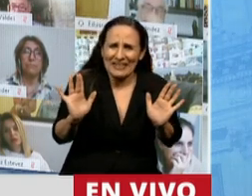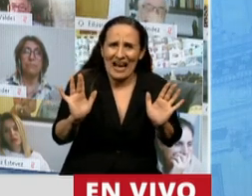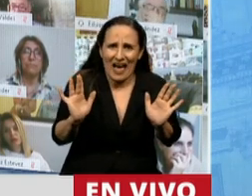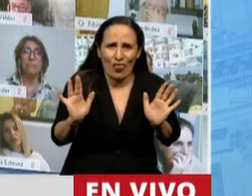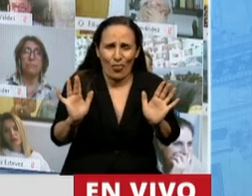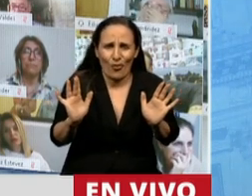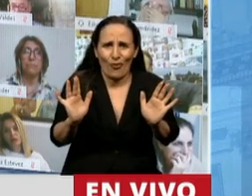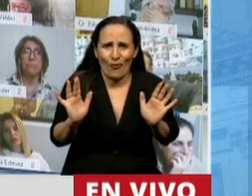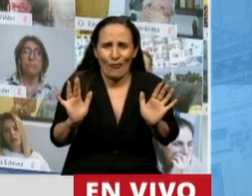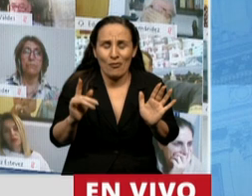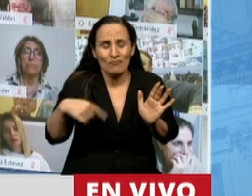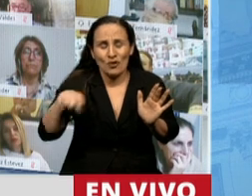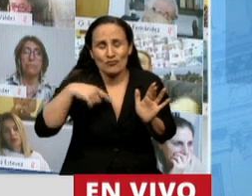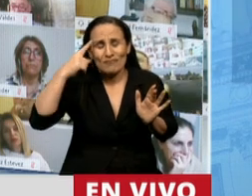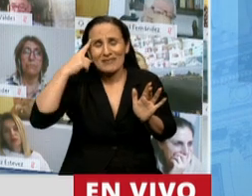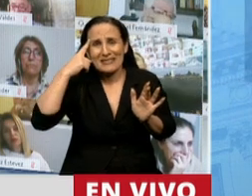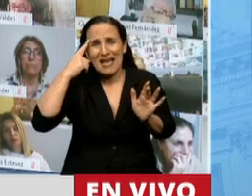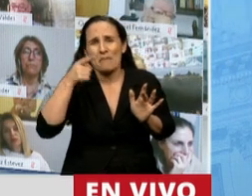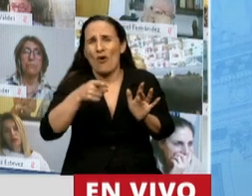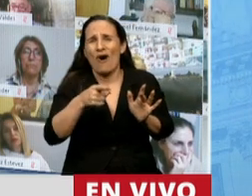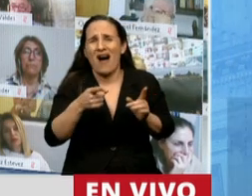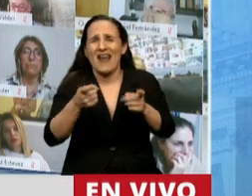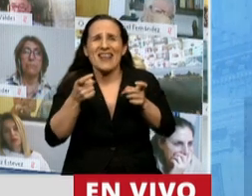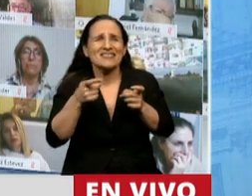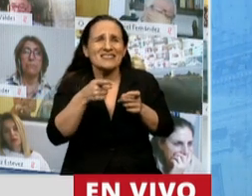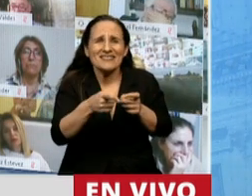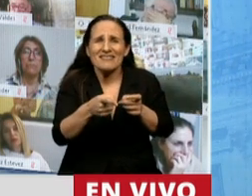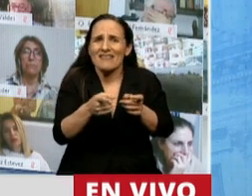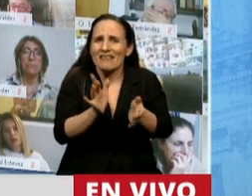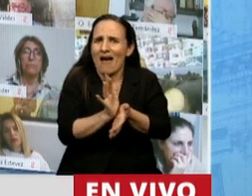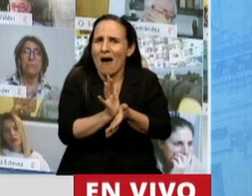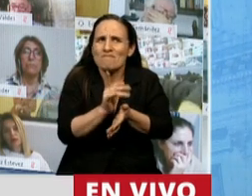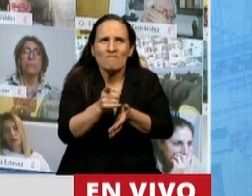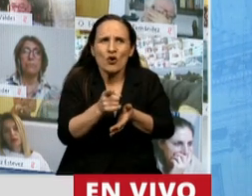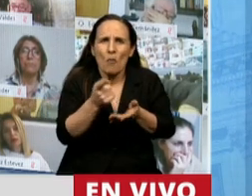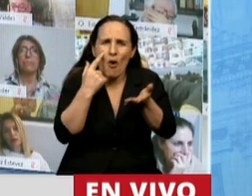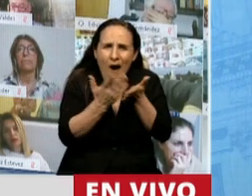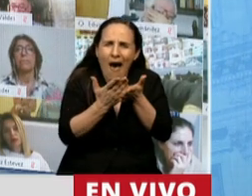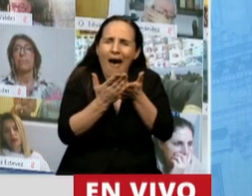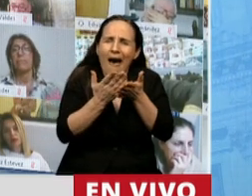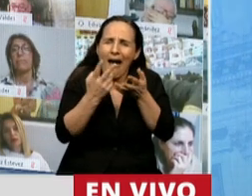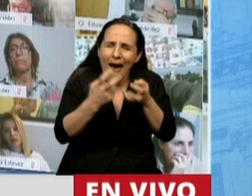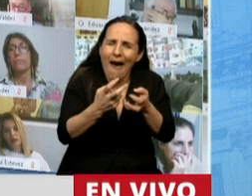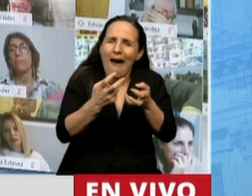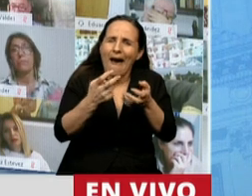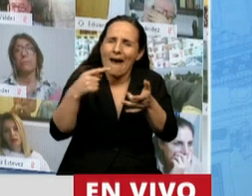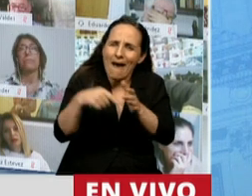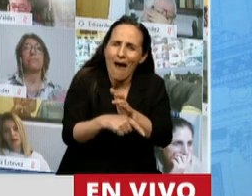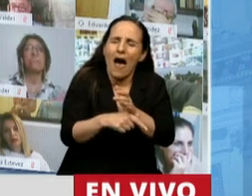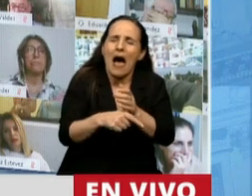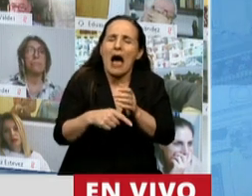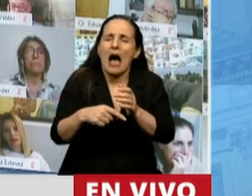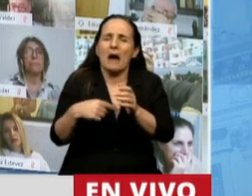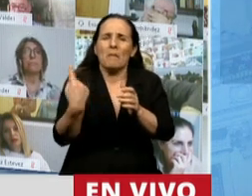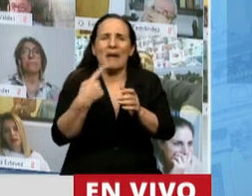requeriría desde nuestro punto de vista una Mucho mejor mucho mejor estudio y análisis para poder aprobarlo o